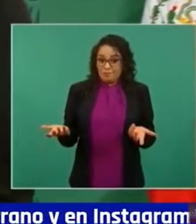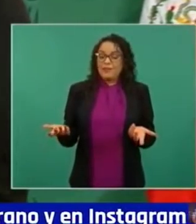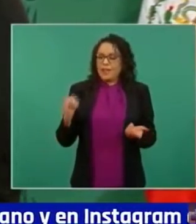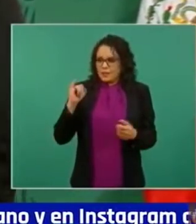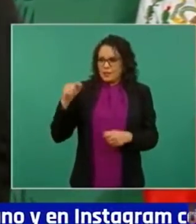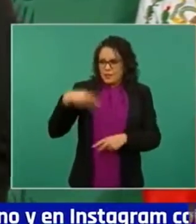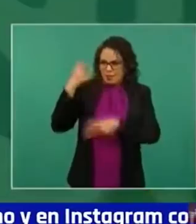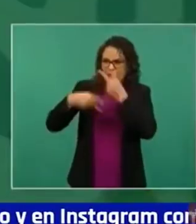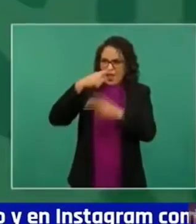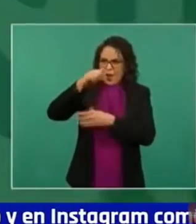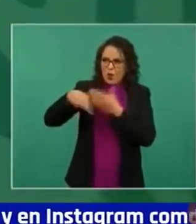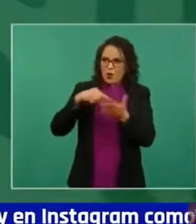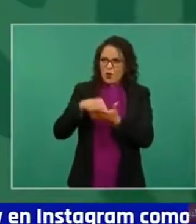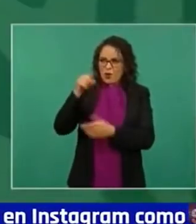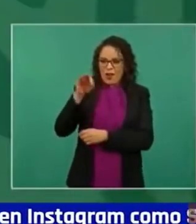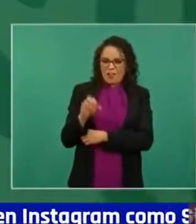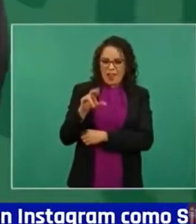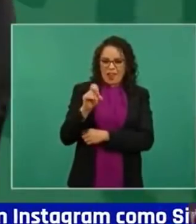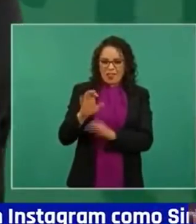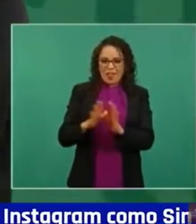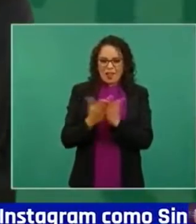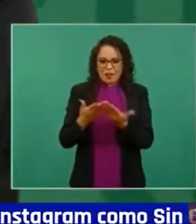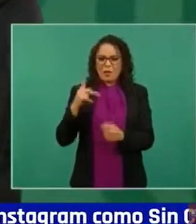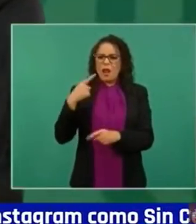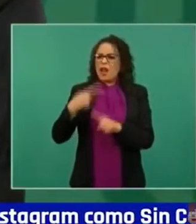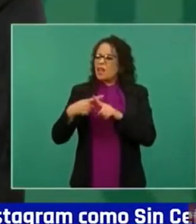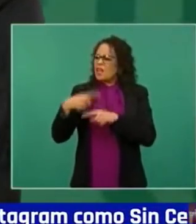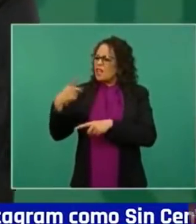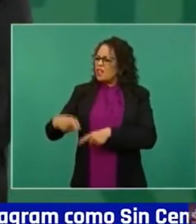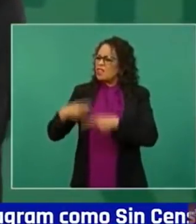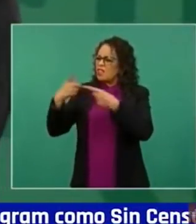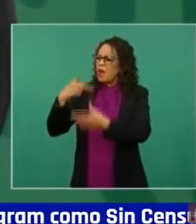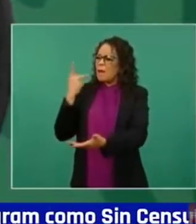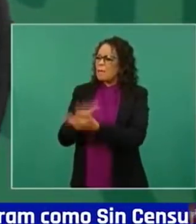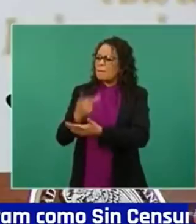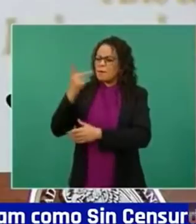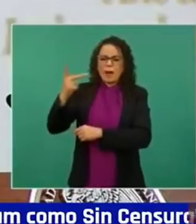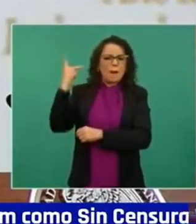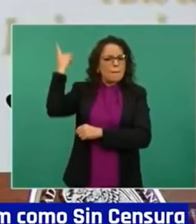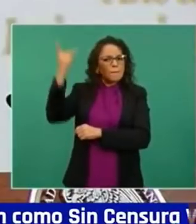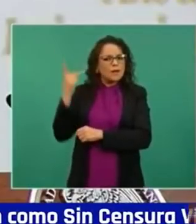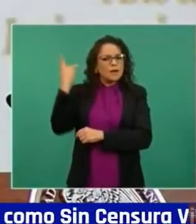premio, creo que el príncipe de Asturias,